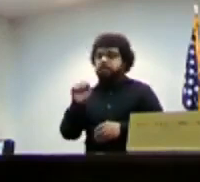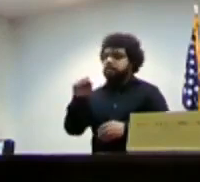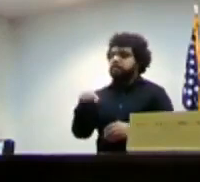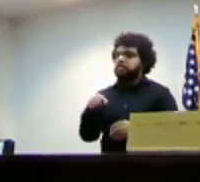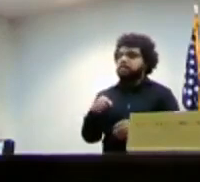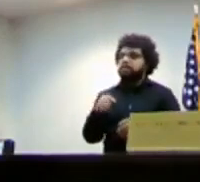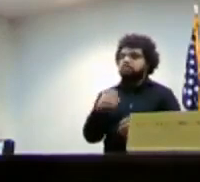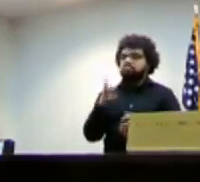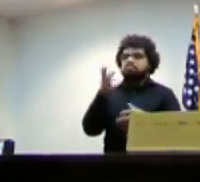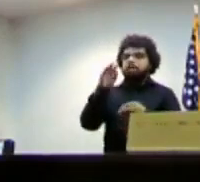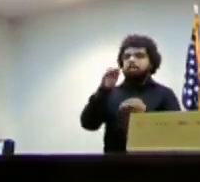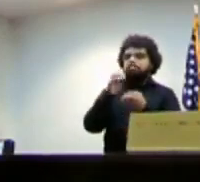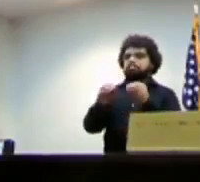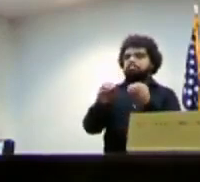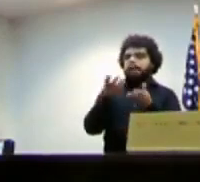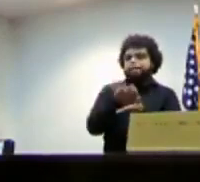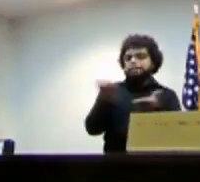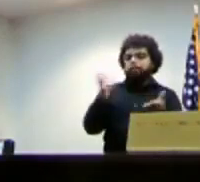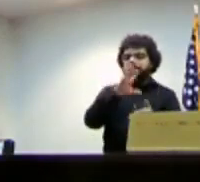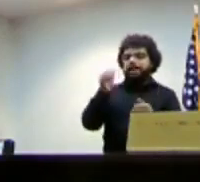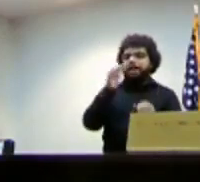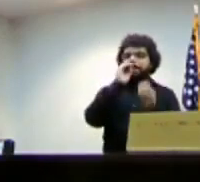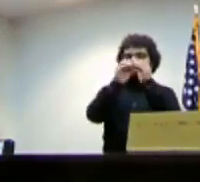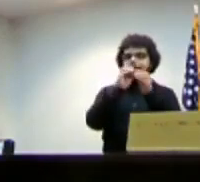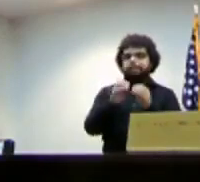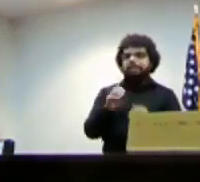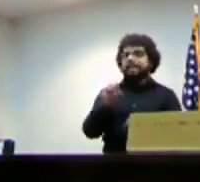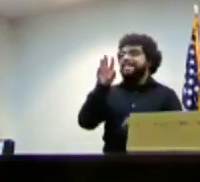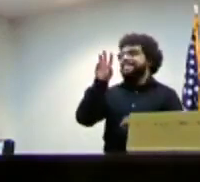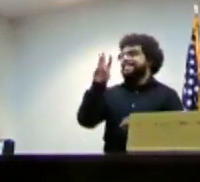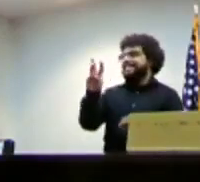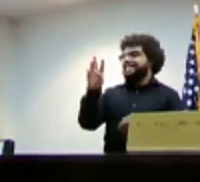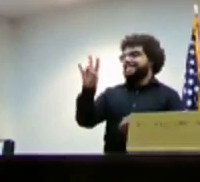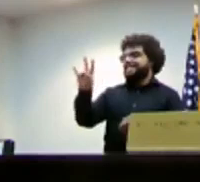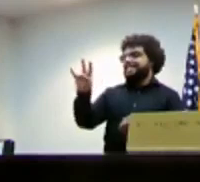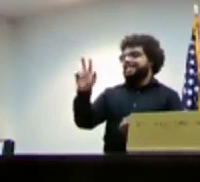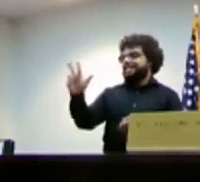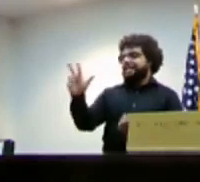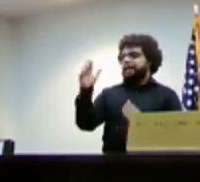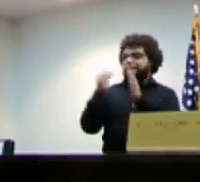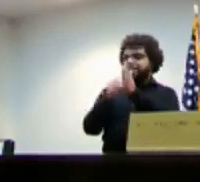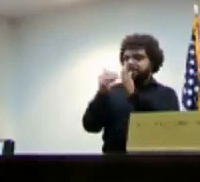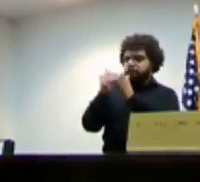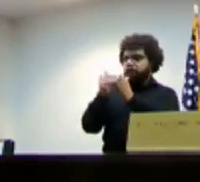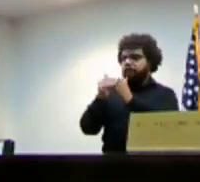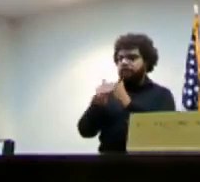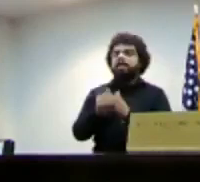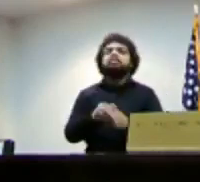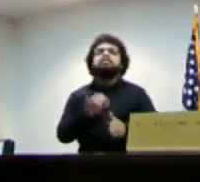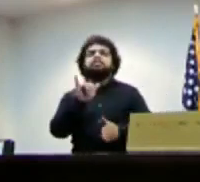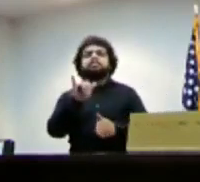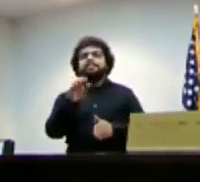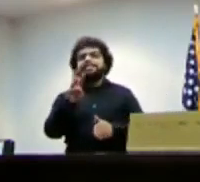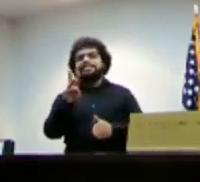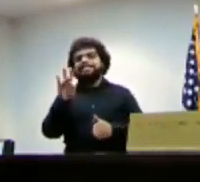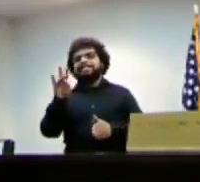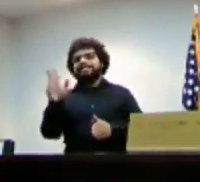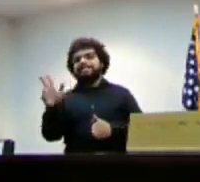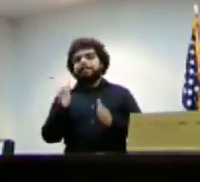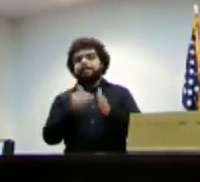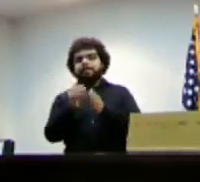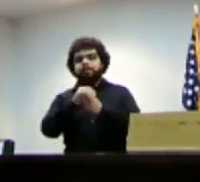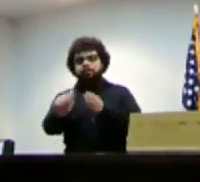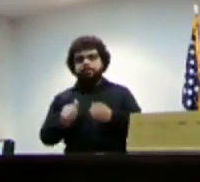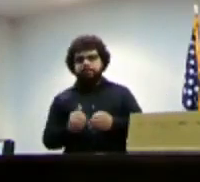capitales y operación de mantenimiento. 630 millones. 673. 673 millones. ¿Qué fue la última emisión de bono que se